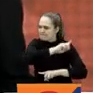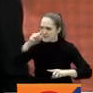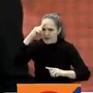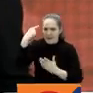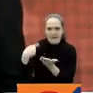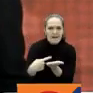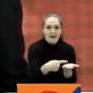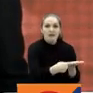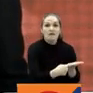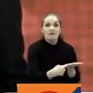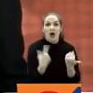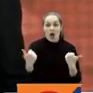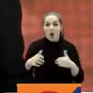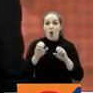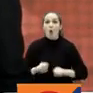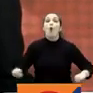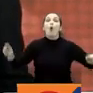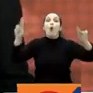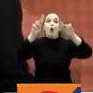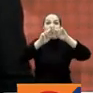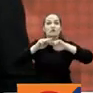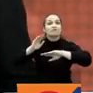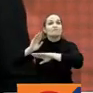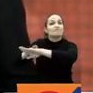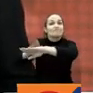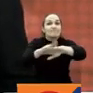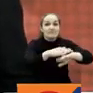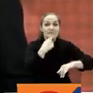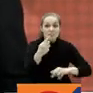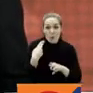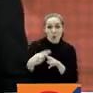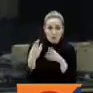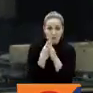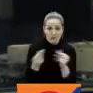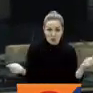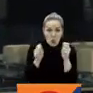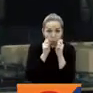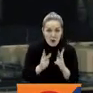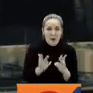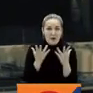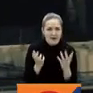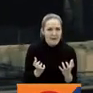no cambiamos, la extinción de la humanidad no está tan lejos.